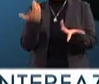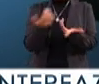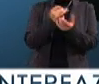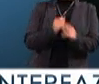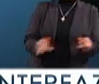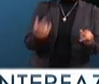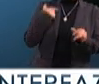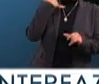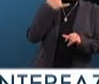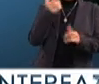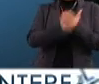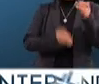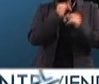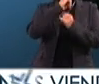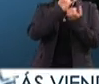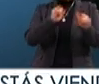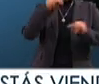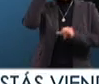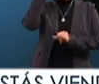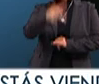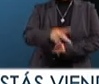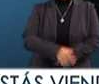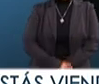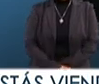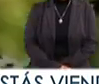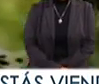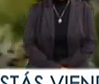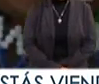y radical luchador de la independencia de México.